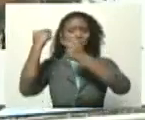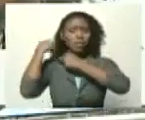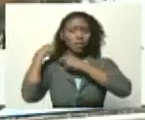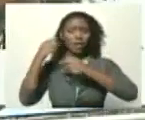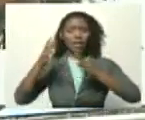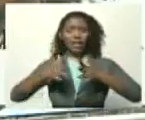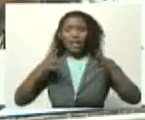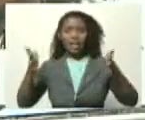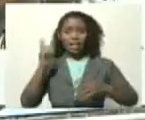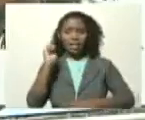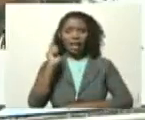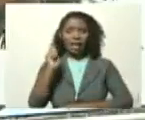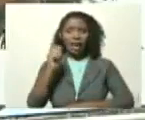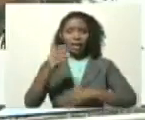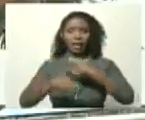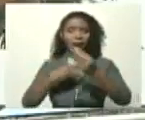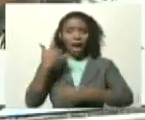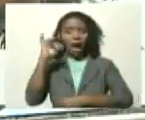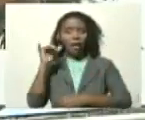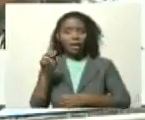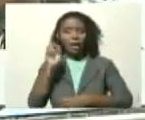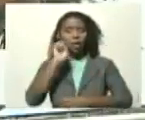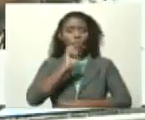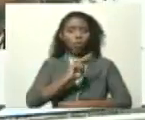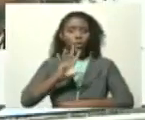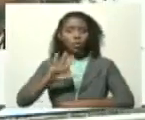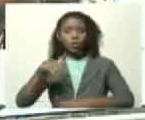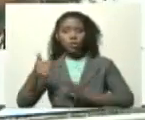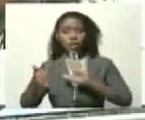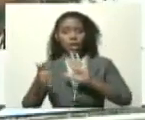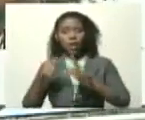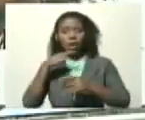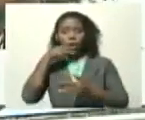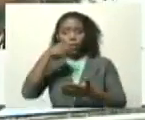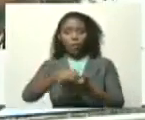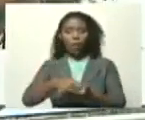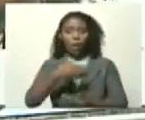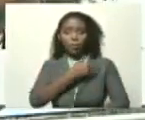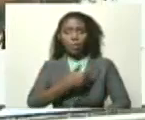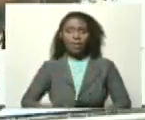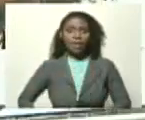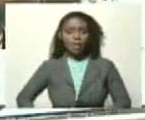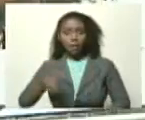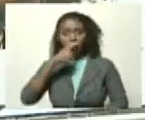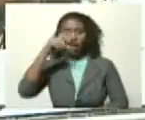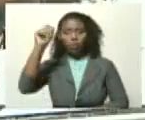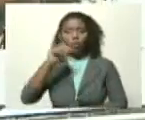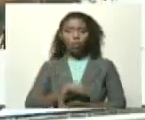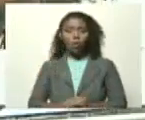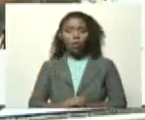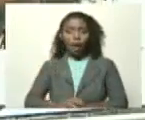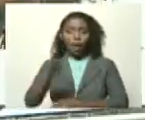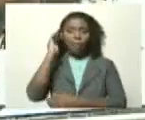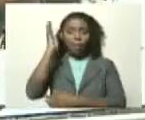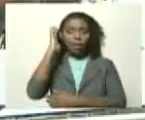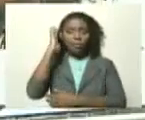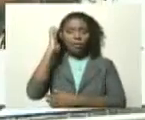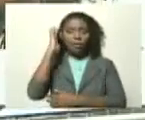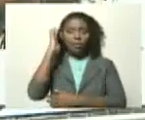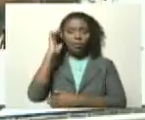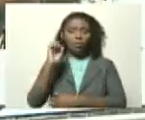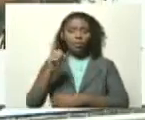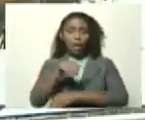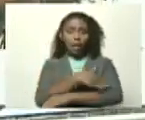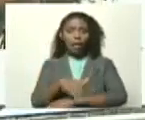tarea que tiene la Brigada 256, como la ha llamado el presidente Nicolás Maduro, el parlamentarismo de